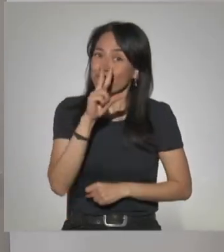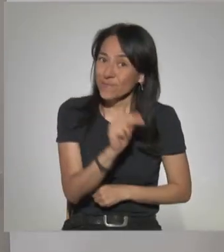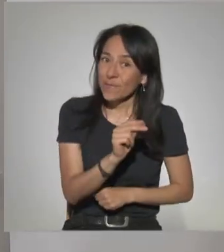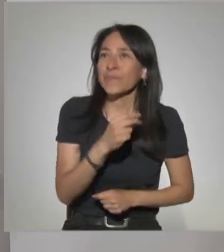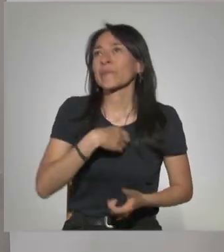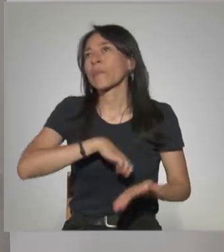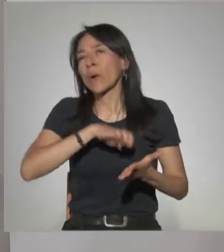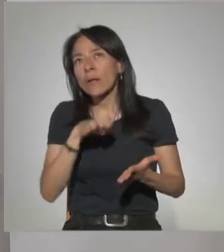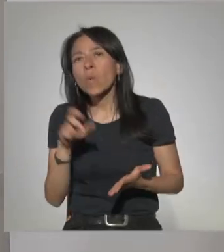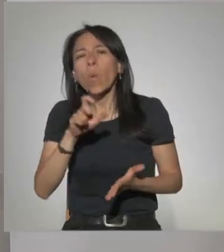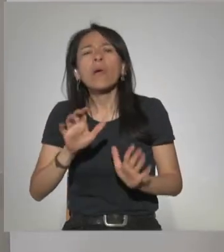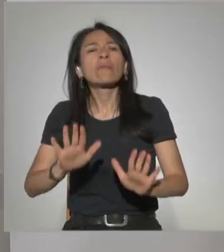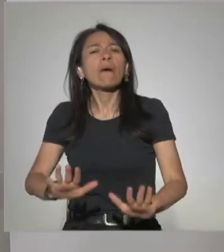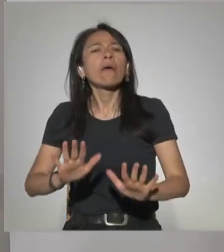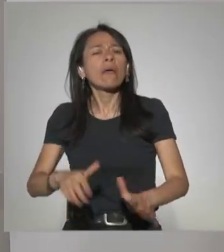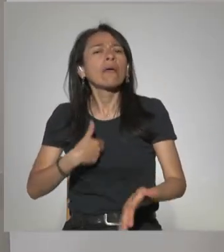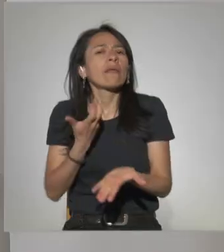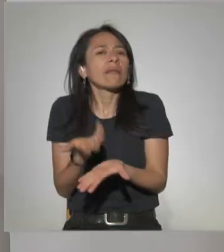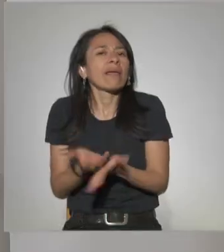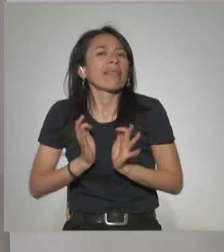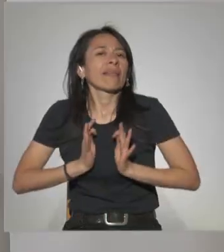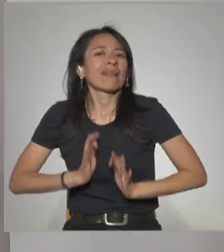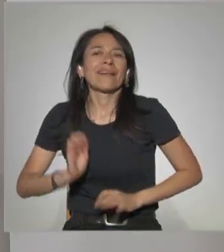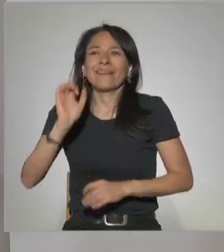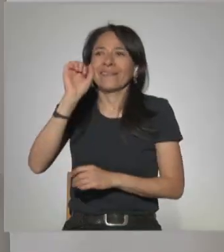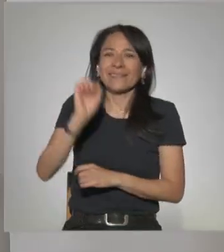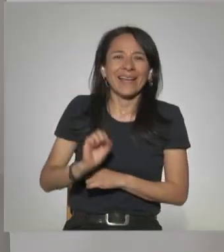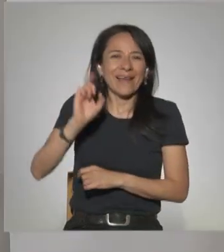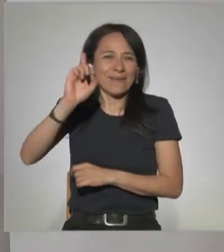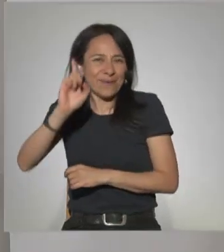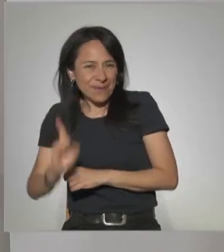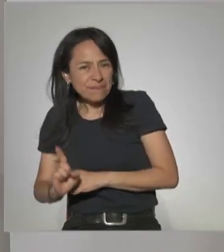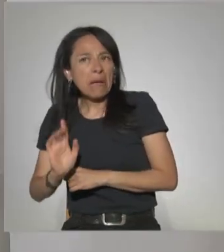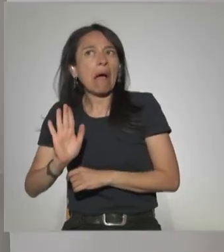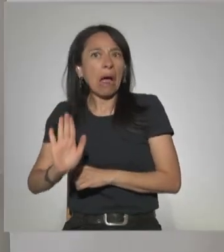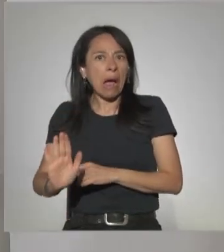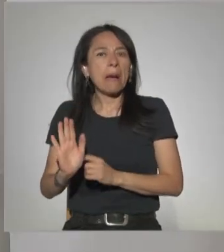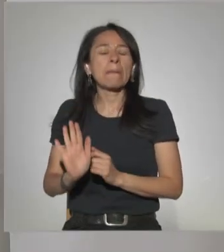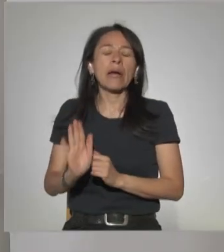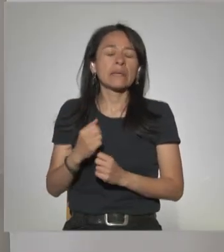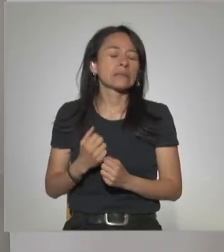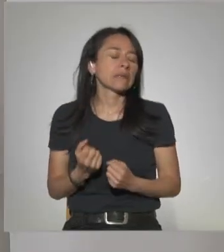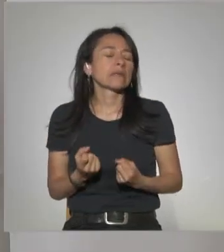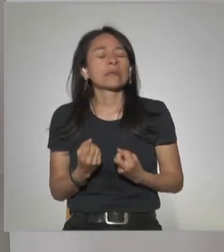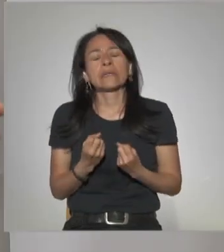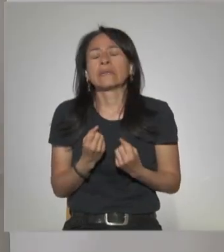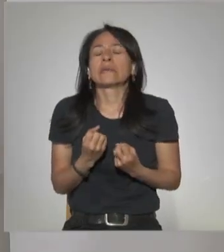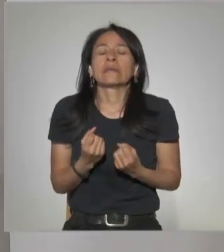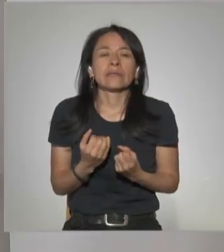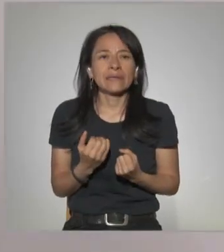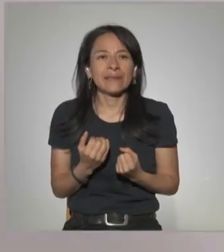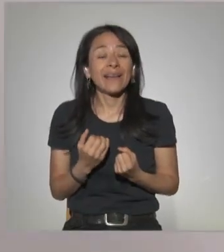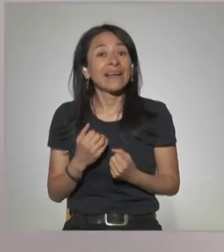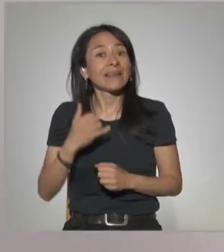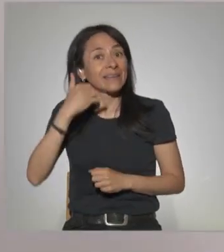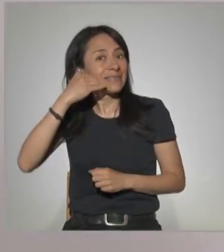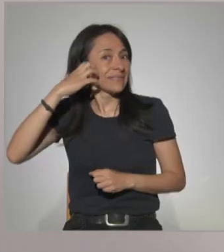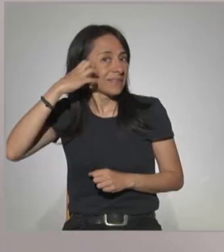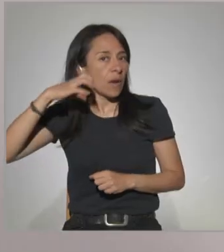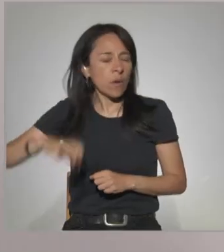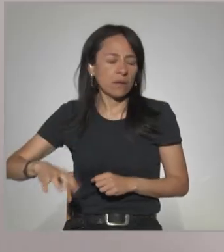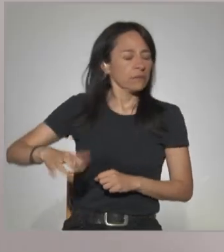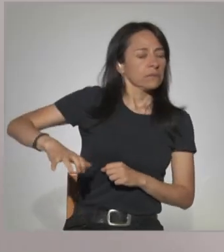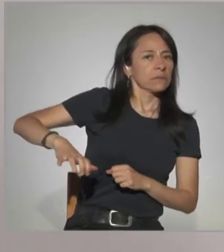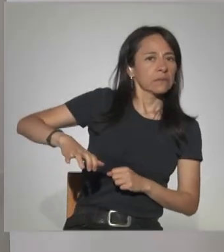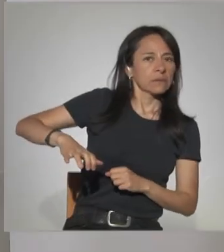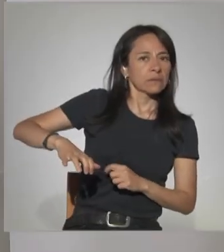fin de semana y demás, está hipersensibilizado. Es decir, suena un mensaje en el teléfono y el pico de